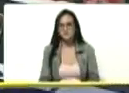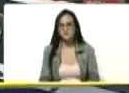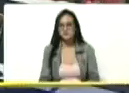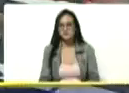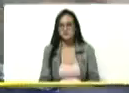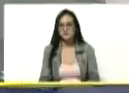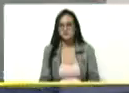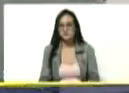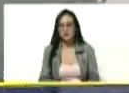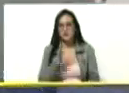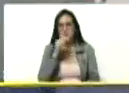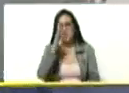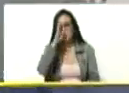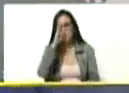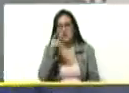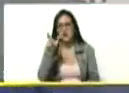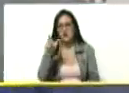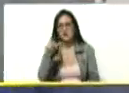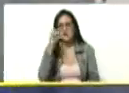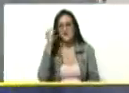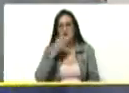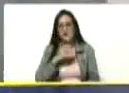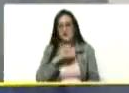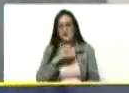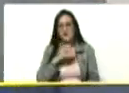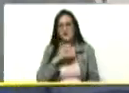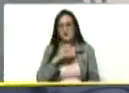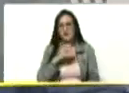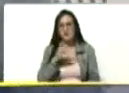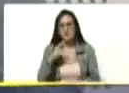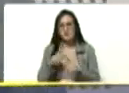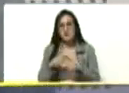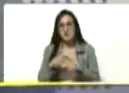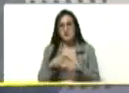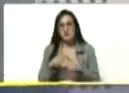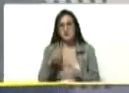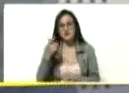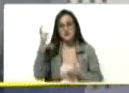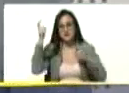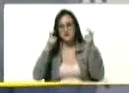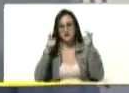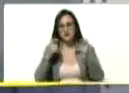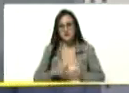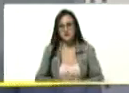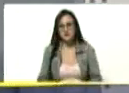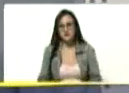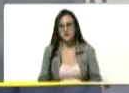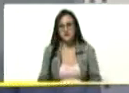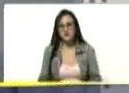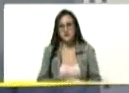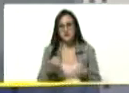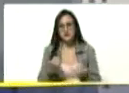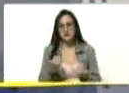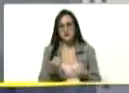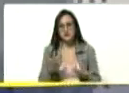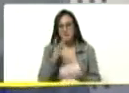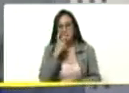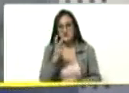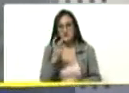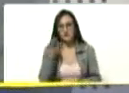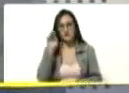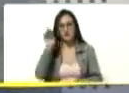No hay duda de que el comandante en jefe Fidel Castro Ruz y el comandante Hugo Chávez Frías estaban sin duda visitando